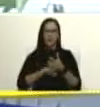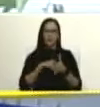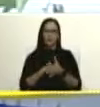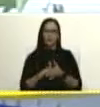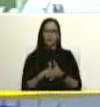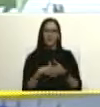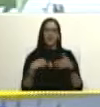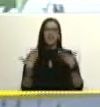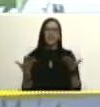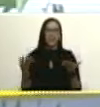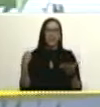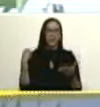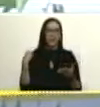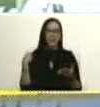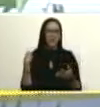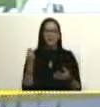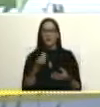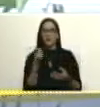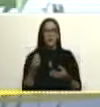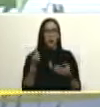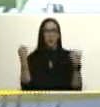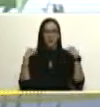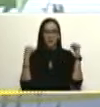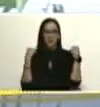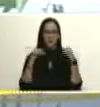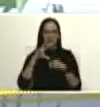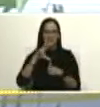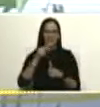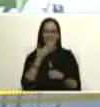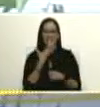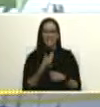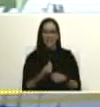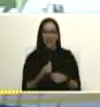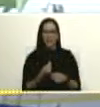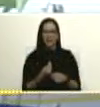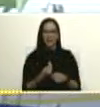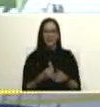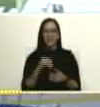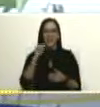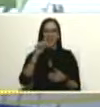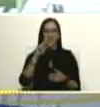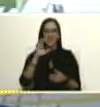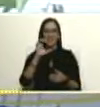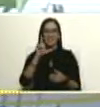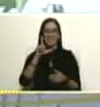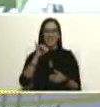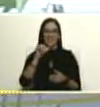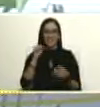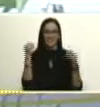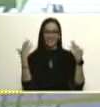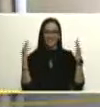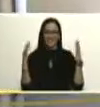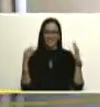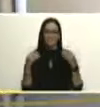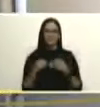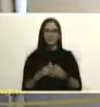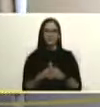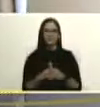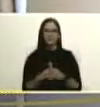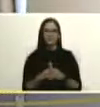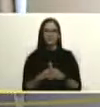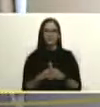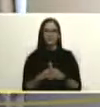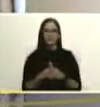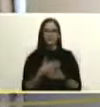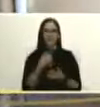me cuenta? ¿Cómo se preparan para el 3 de diciembre? ¡Araceli! ¿Quiere que le cuente en verdad lo que